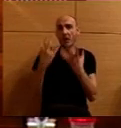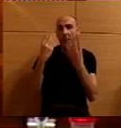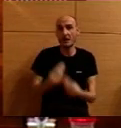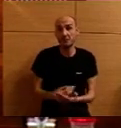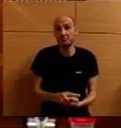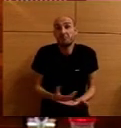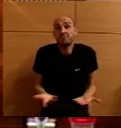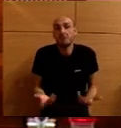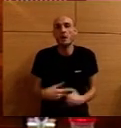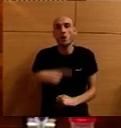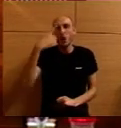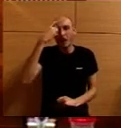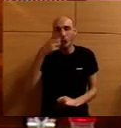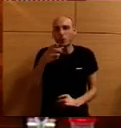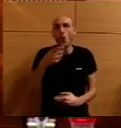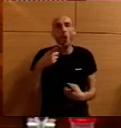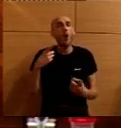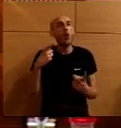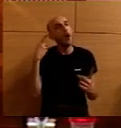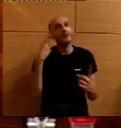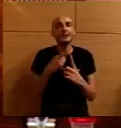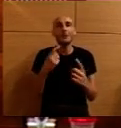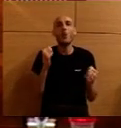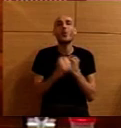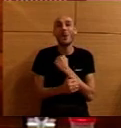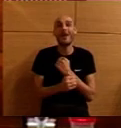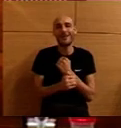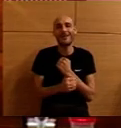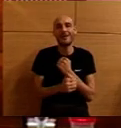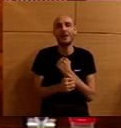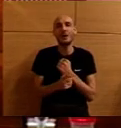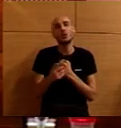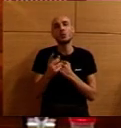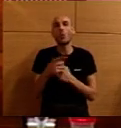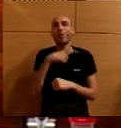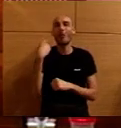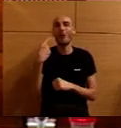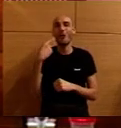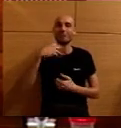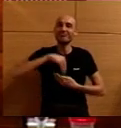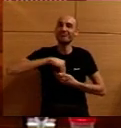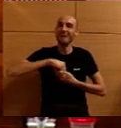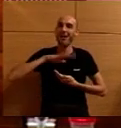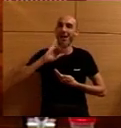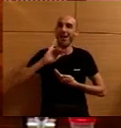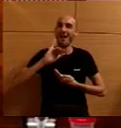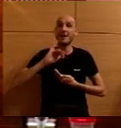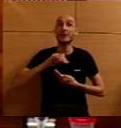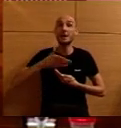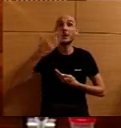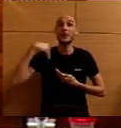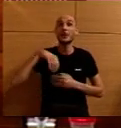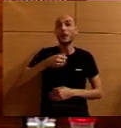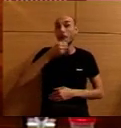final usted lo que está haciendo con esta moción es sacarse la espinita, esa espinita personal o política que tiene de cuando el PSOE